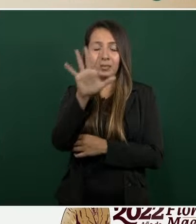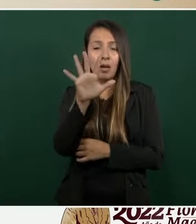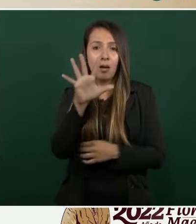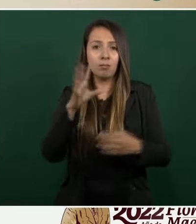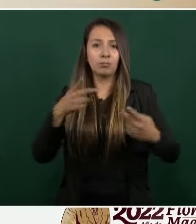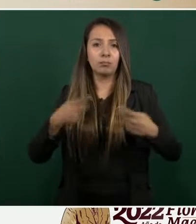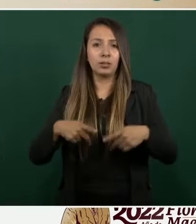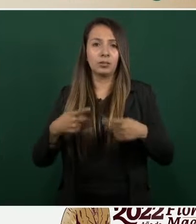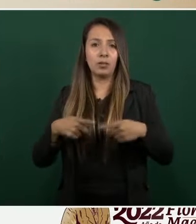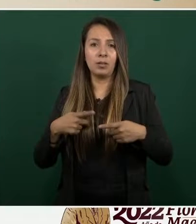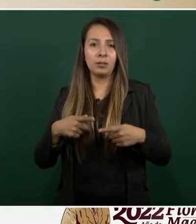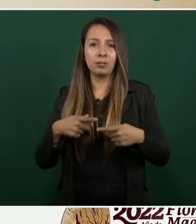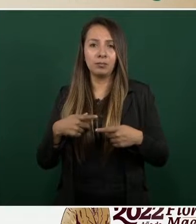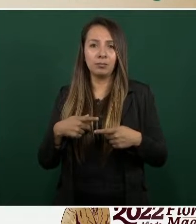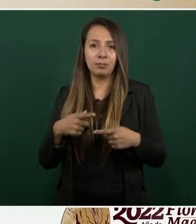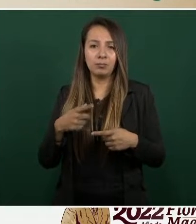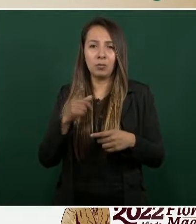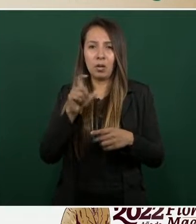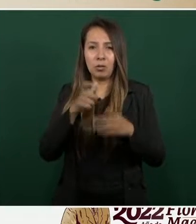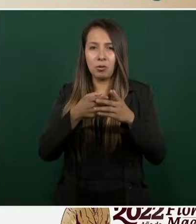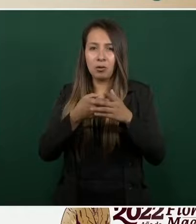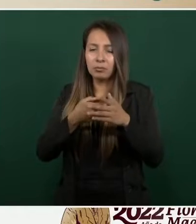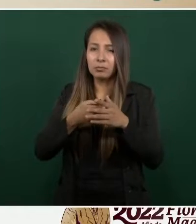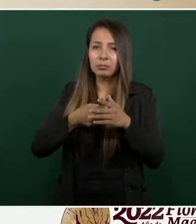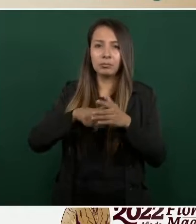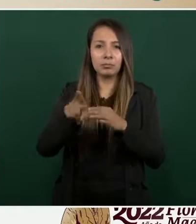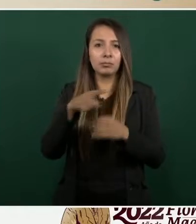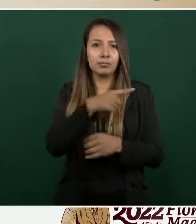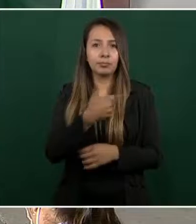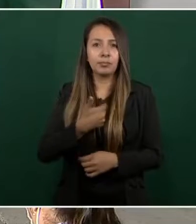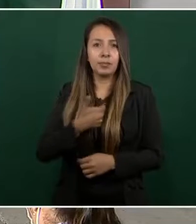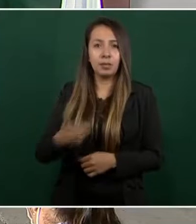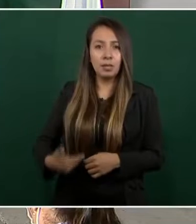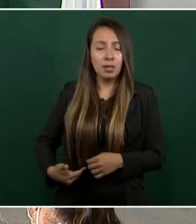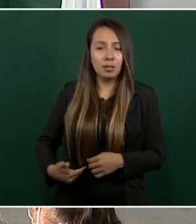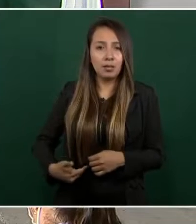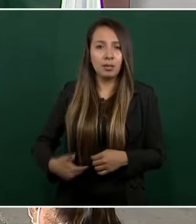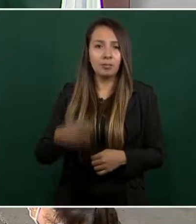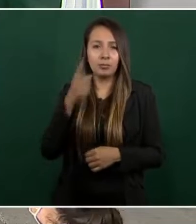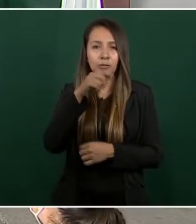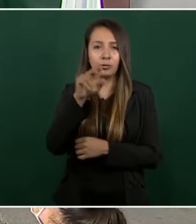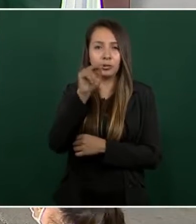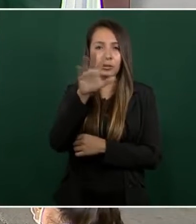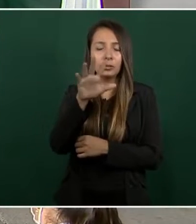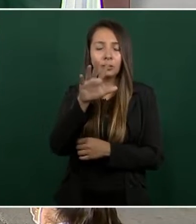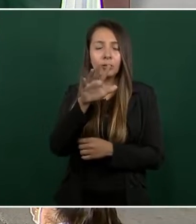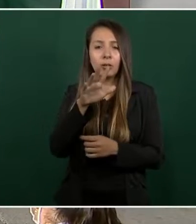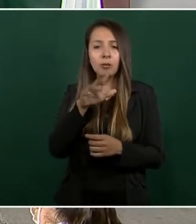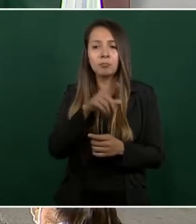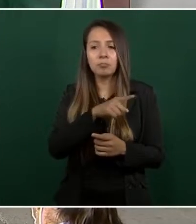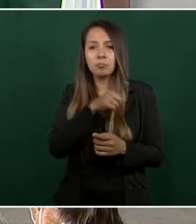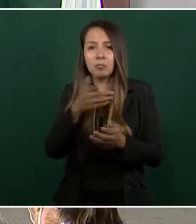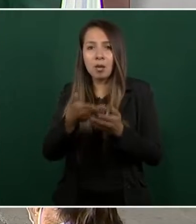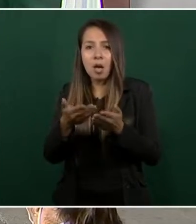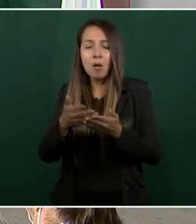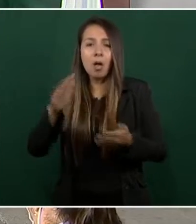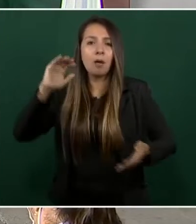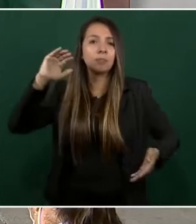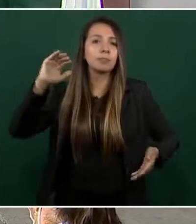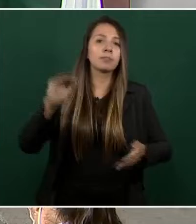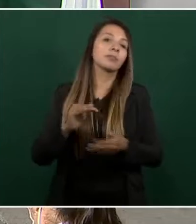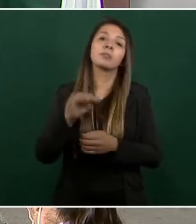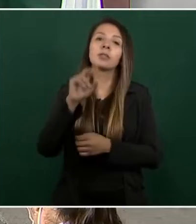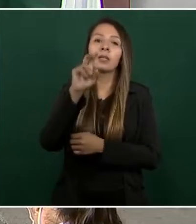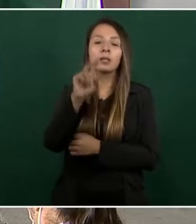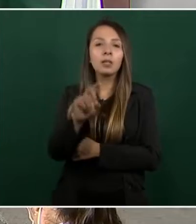al inicio de su administración, señor presidente, a 35 víctimas, siendo la